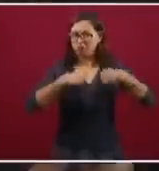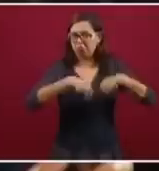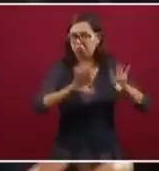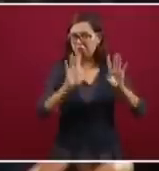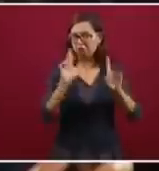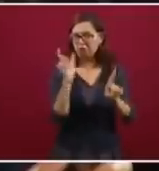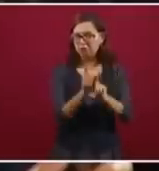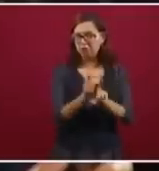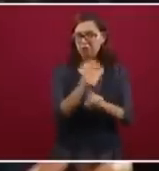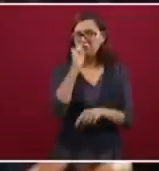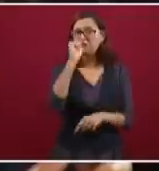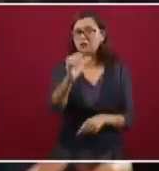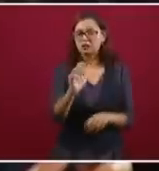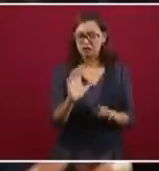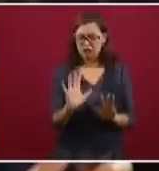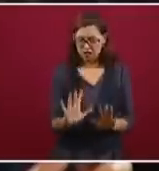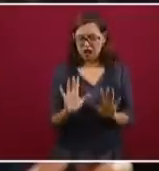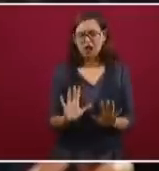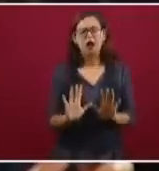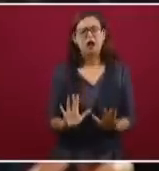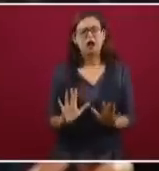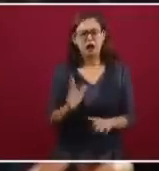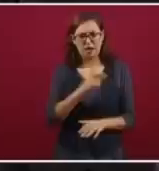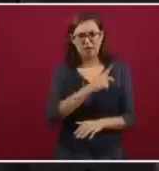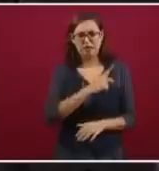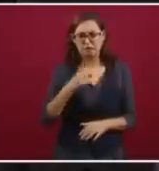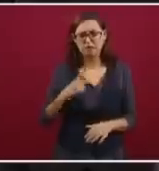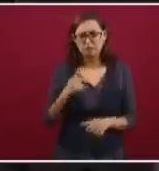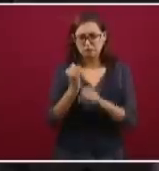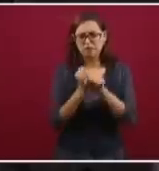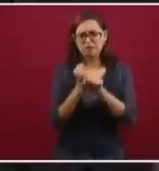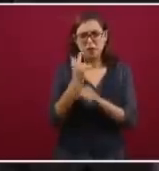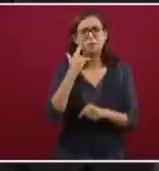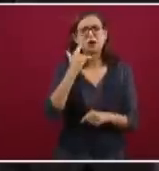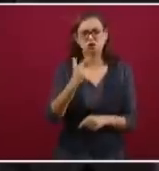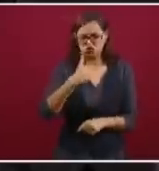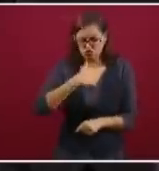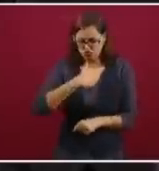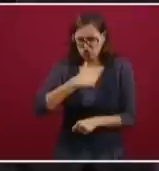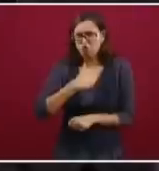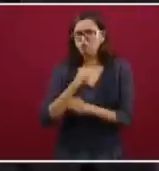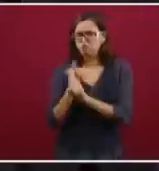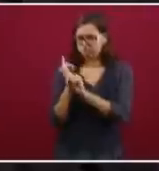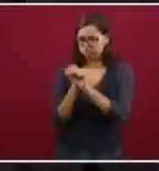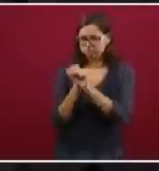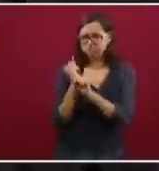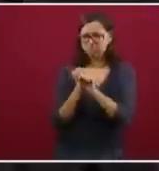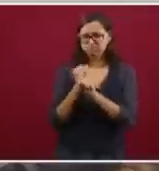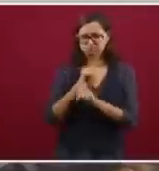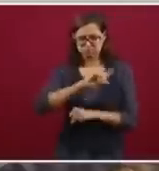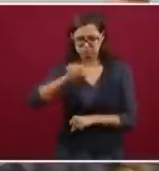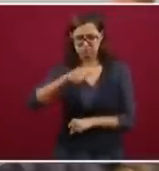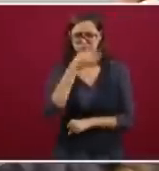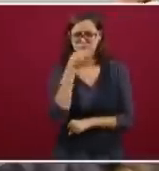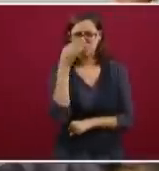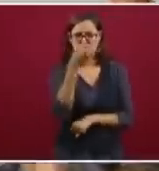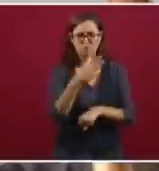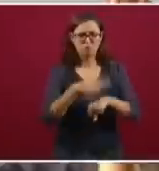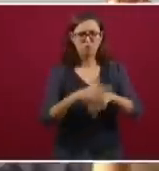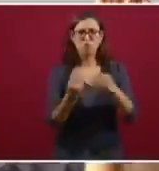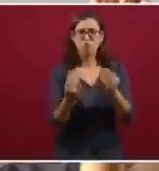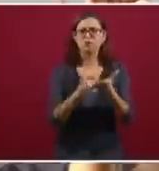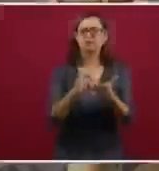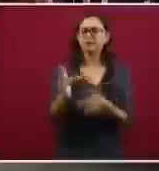protección. Hay que ver de cómo está la situación. Yo me voy a enterar, ¿sí? Y yo informo. Muchas gracias,